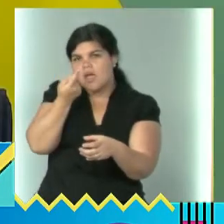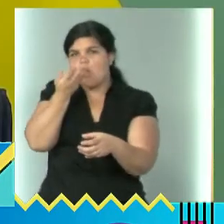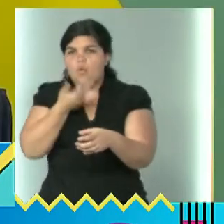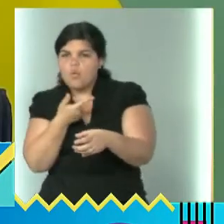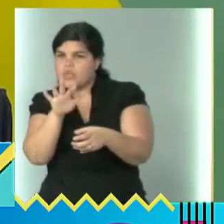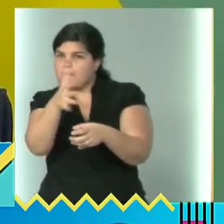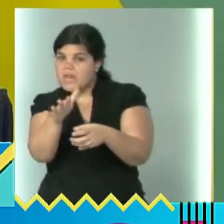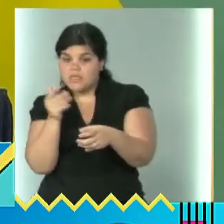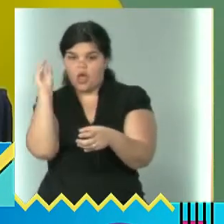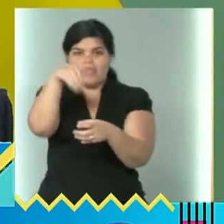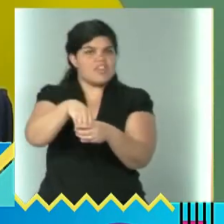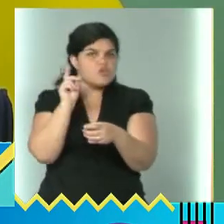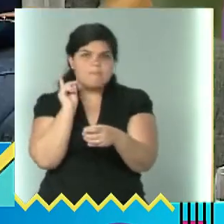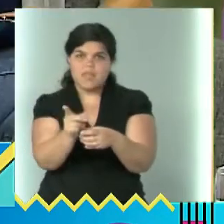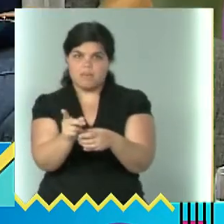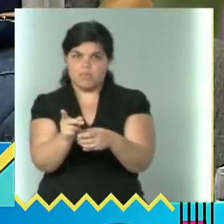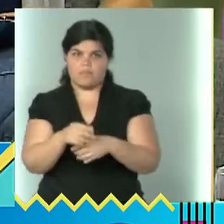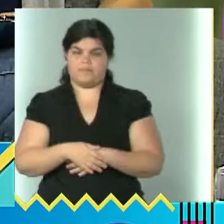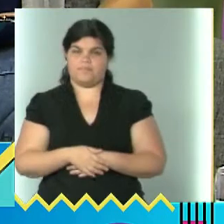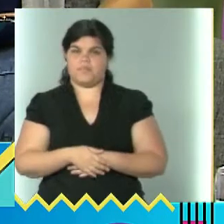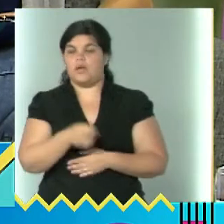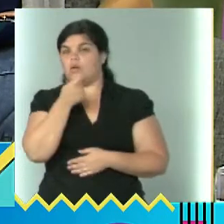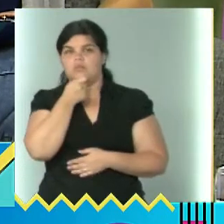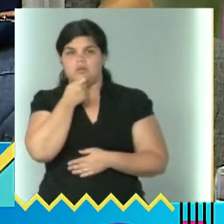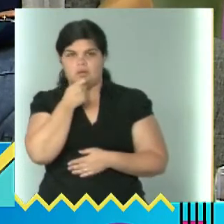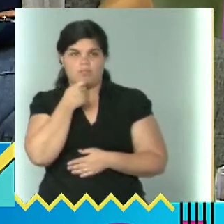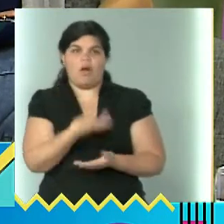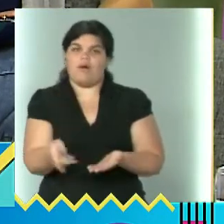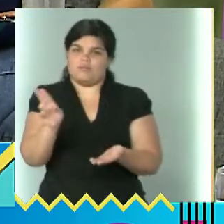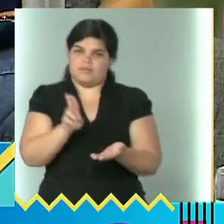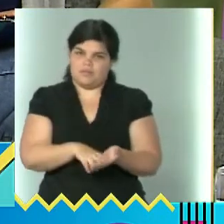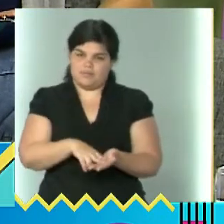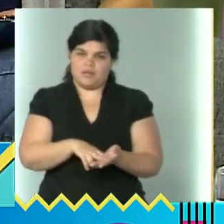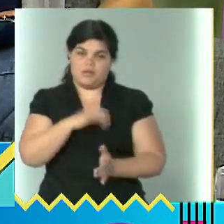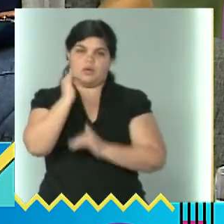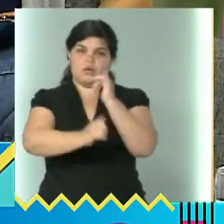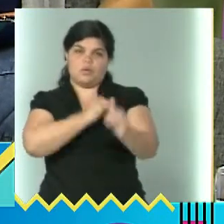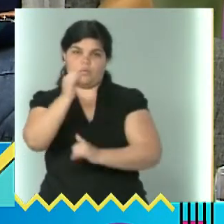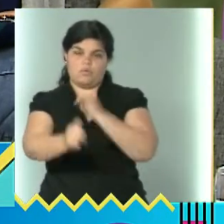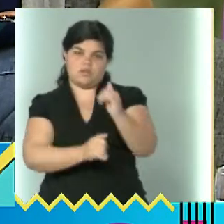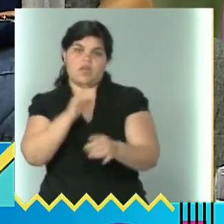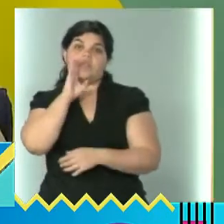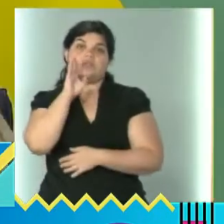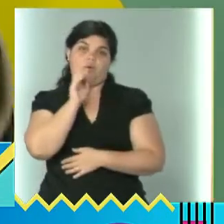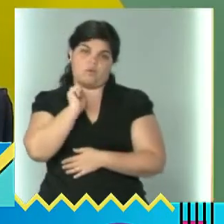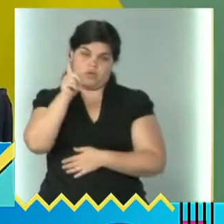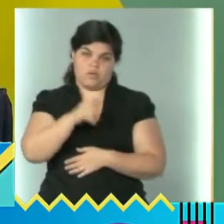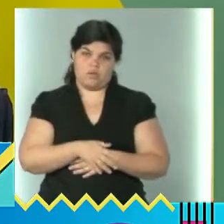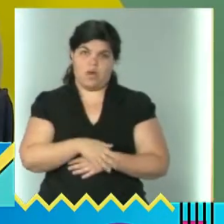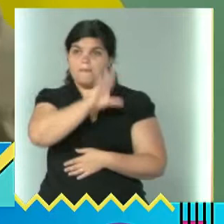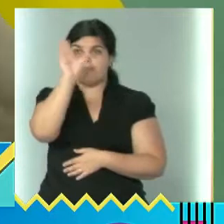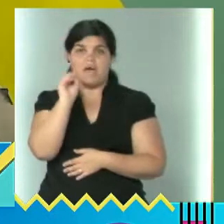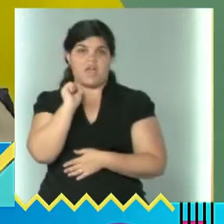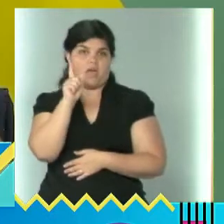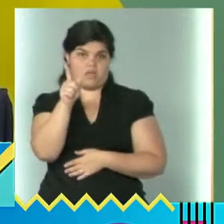preferencias cercanas. Saltó muy fuerte otra vez con la elección norteamericana. La mitad del país